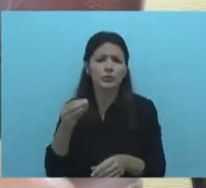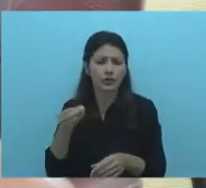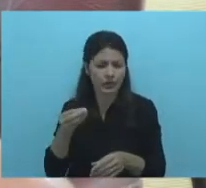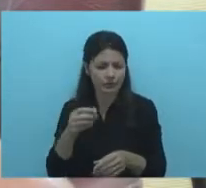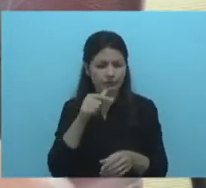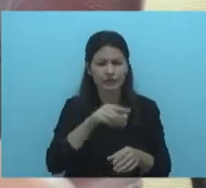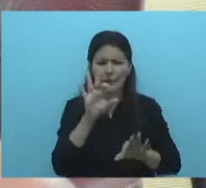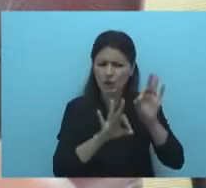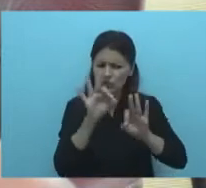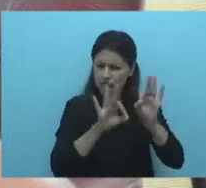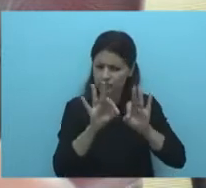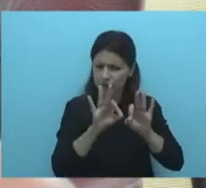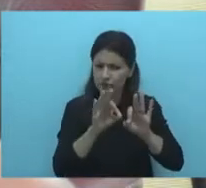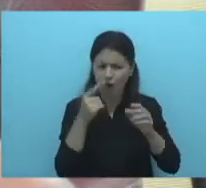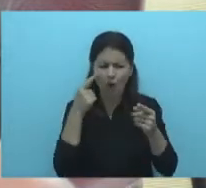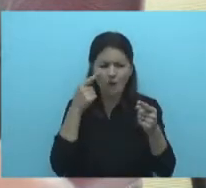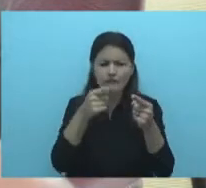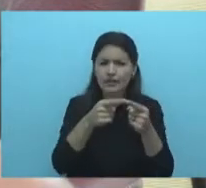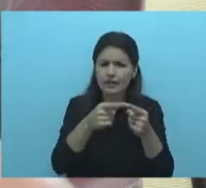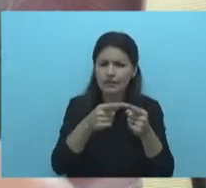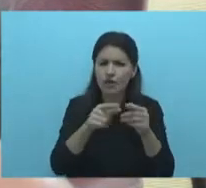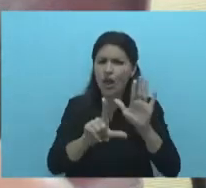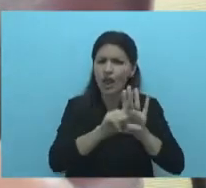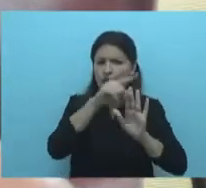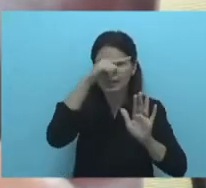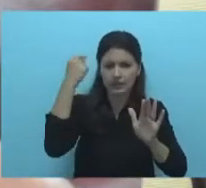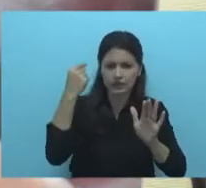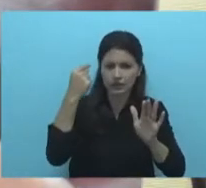proyecto buscase la adhesión a la ley nacional